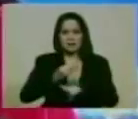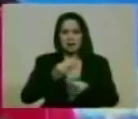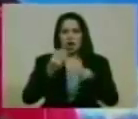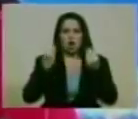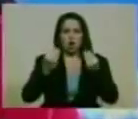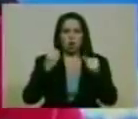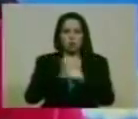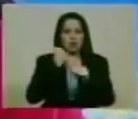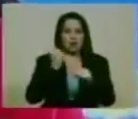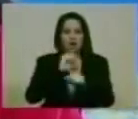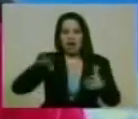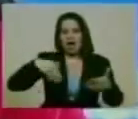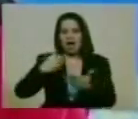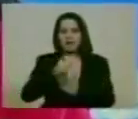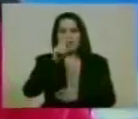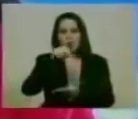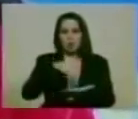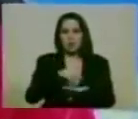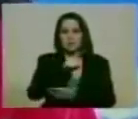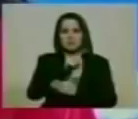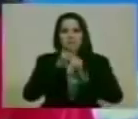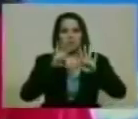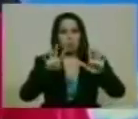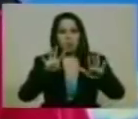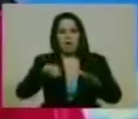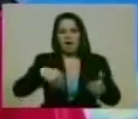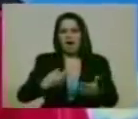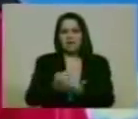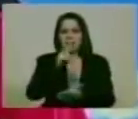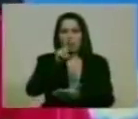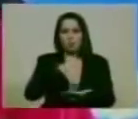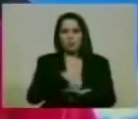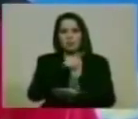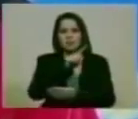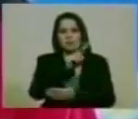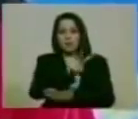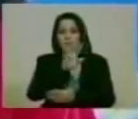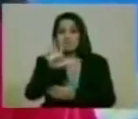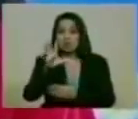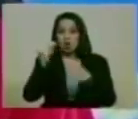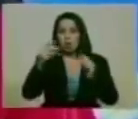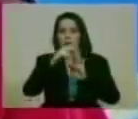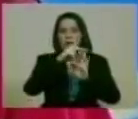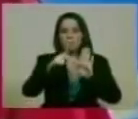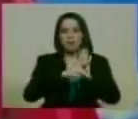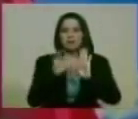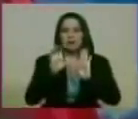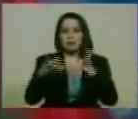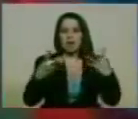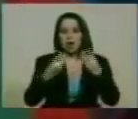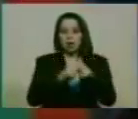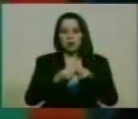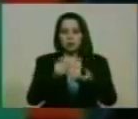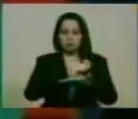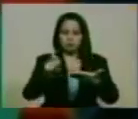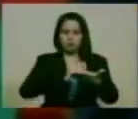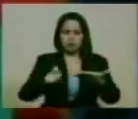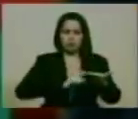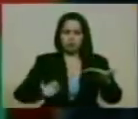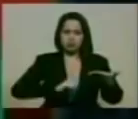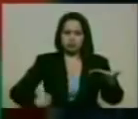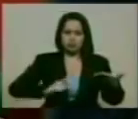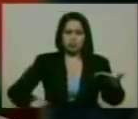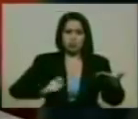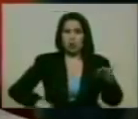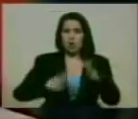de aquí al 2000, del 2019 al 2025, enmarcados en nuestro plan de la patria, presidente. Aquí tenemos y seguimos